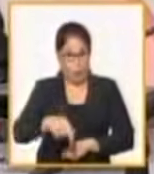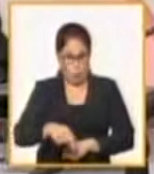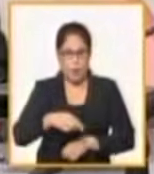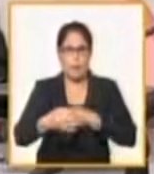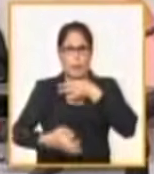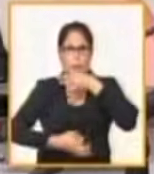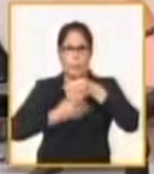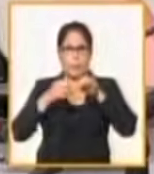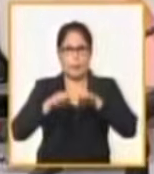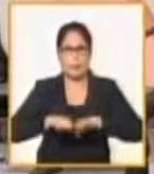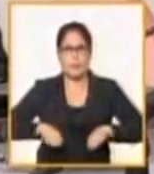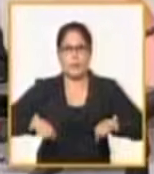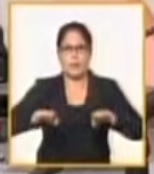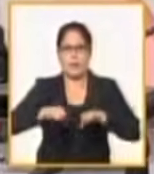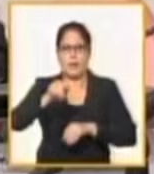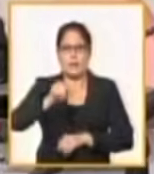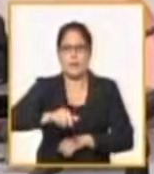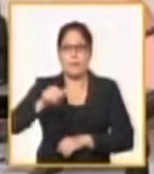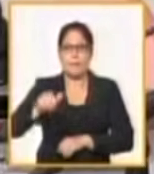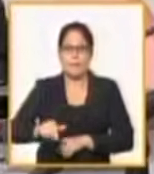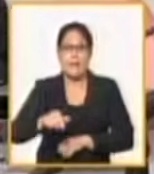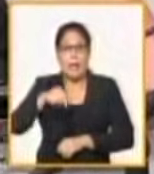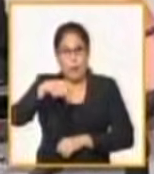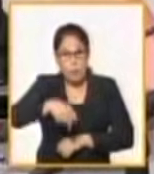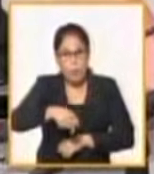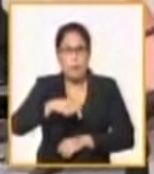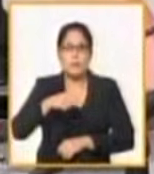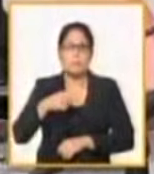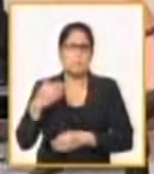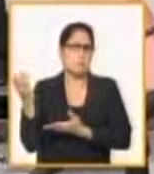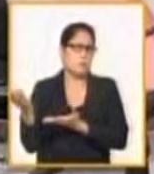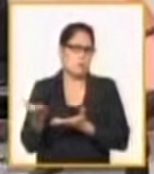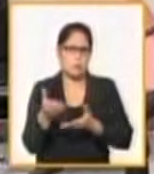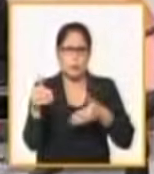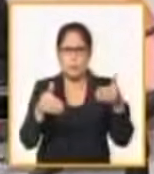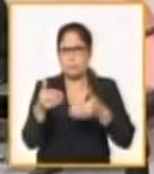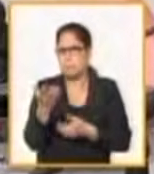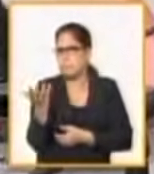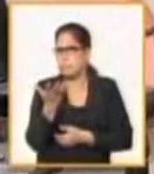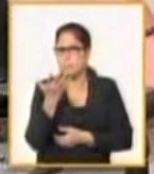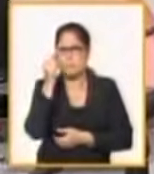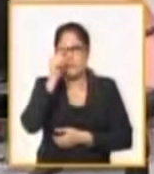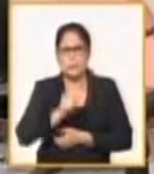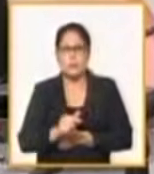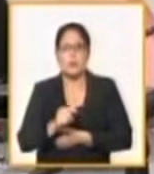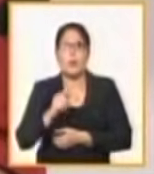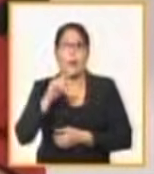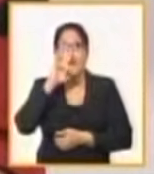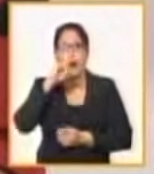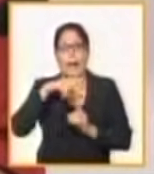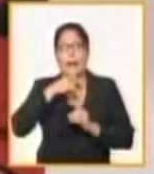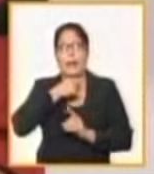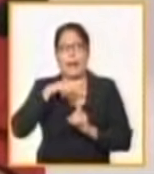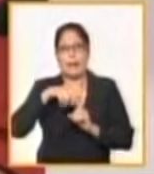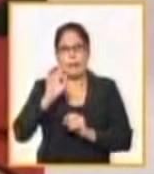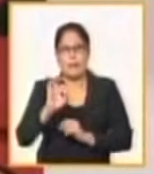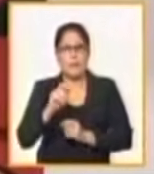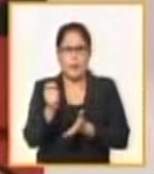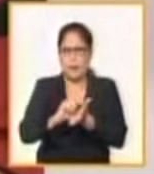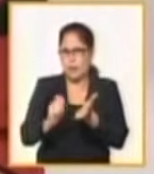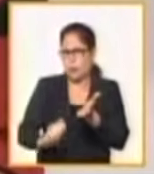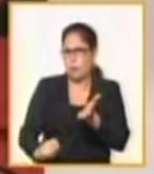nuestra mesa redonda de hoy, que tengo el placer de estar compartiendo con Miguel Barnet Lanza,